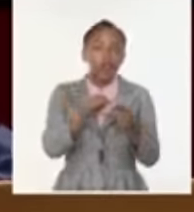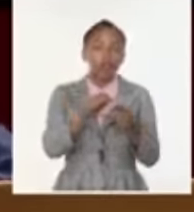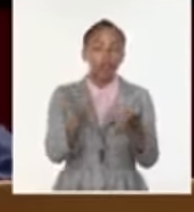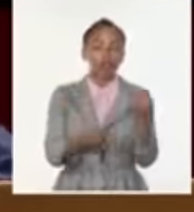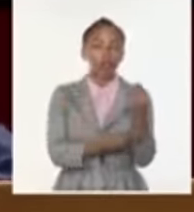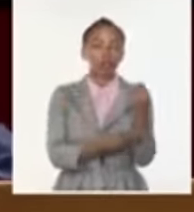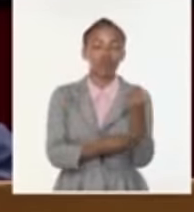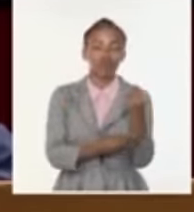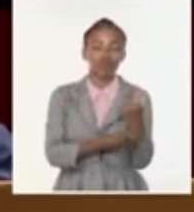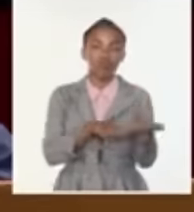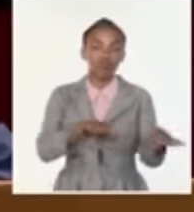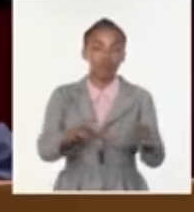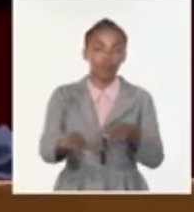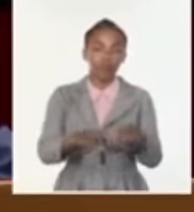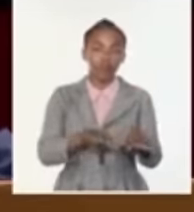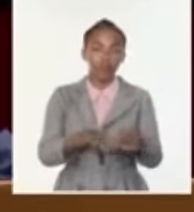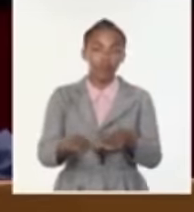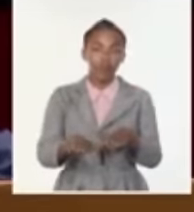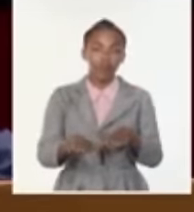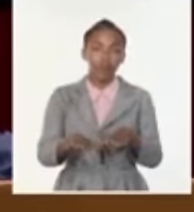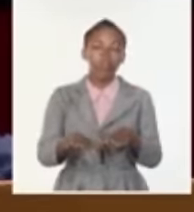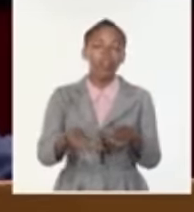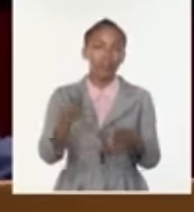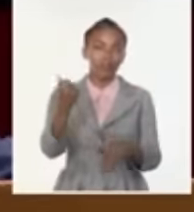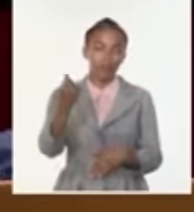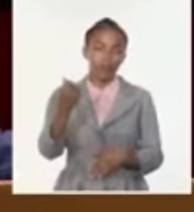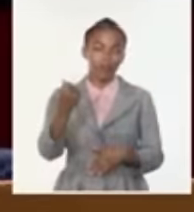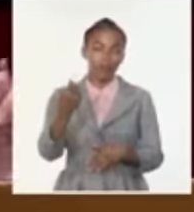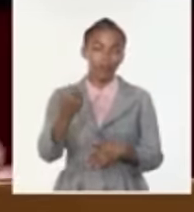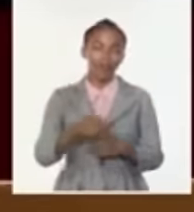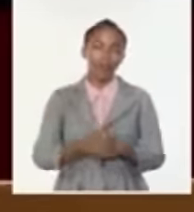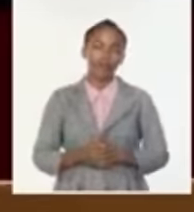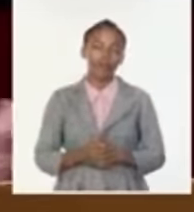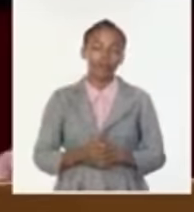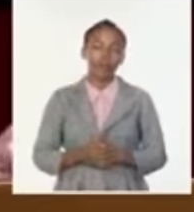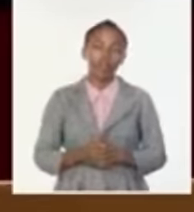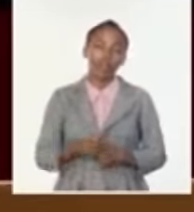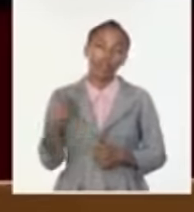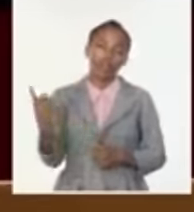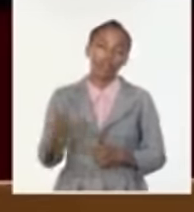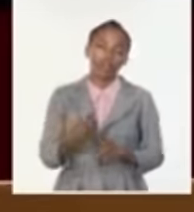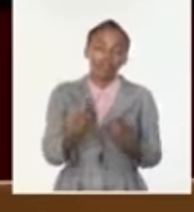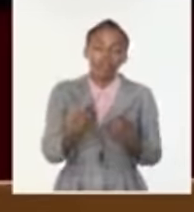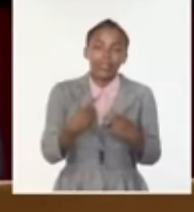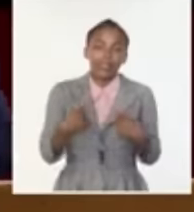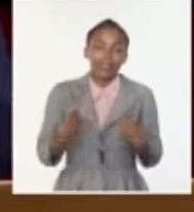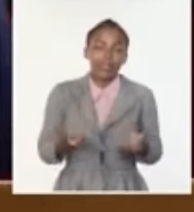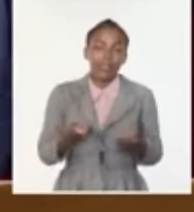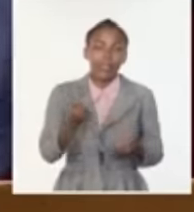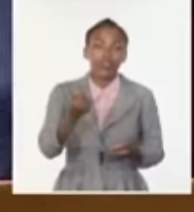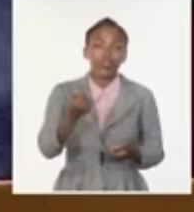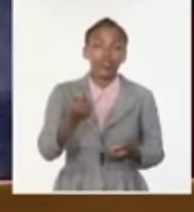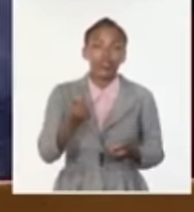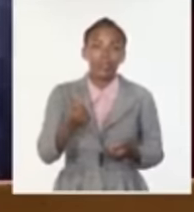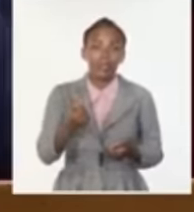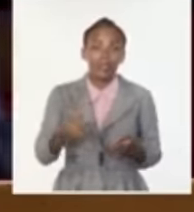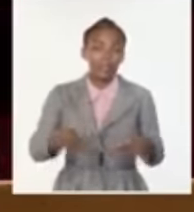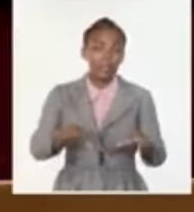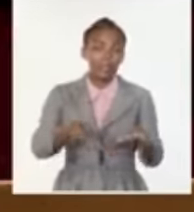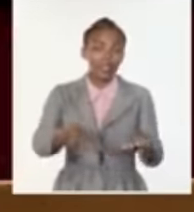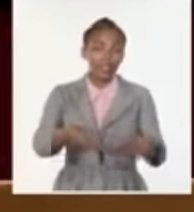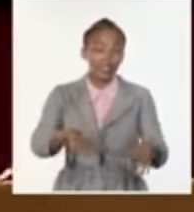ejecución del plan y el presupuesto. Es decir, nos vimos la necesidad que una economía de guerra, tenemos que darle un